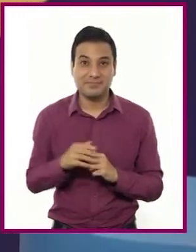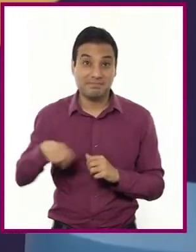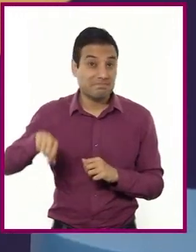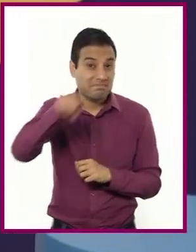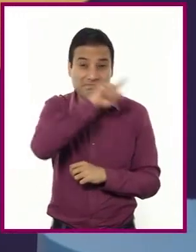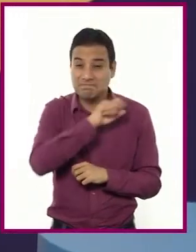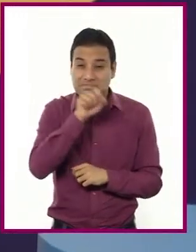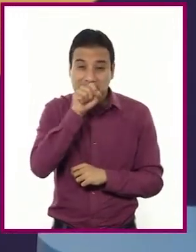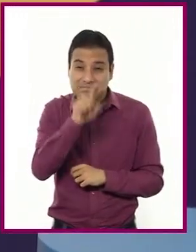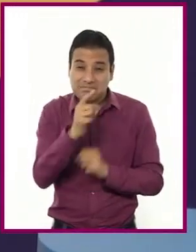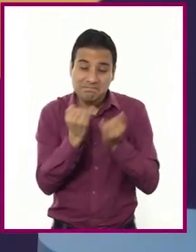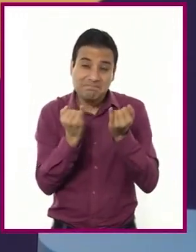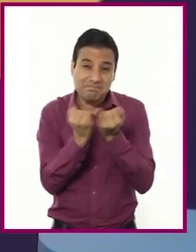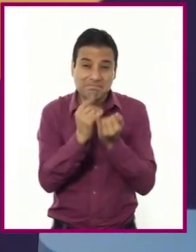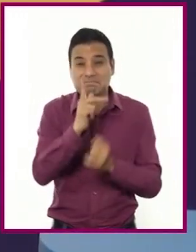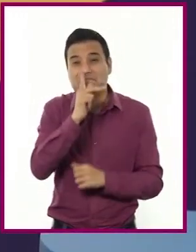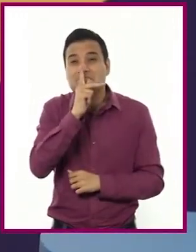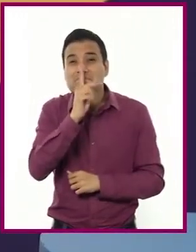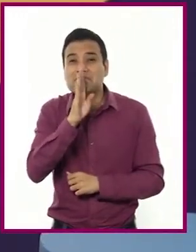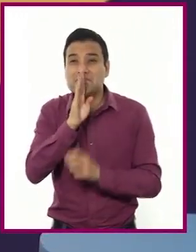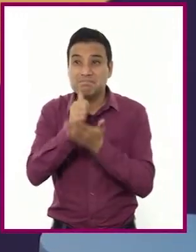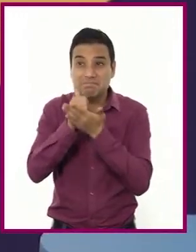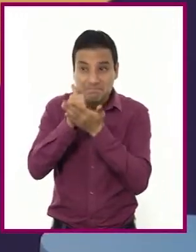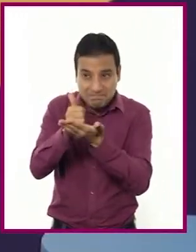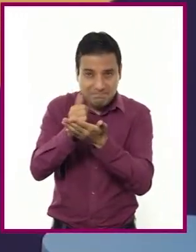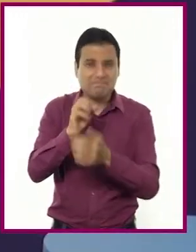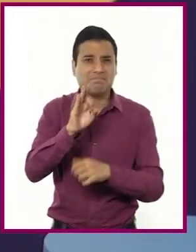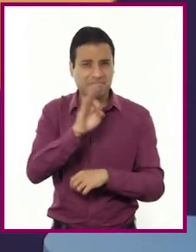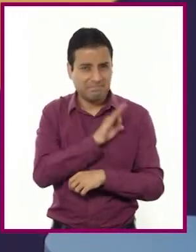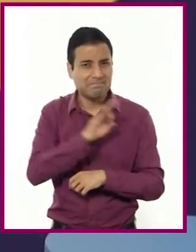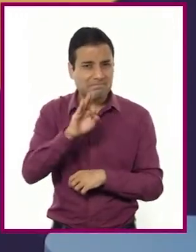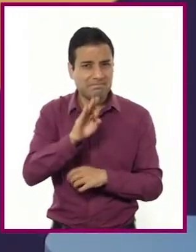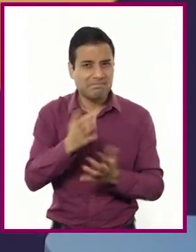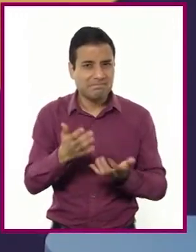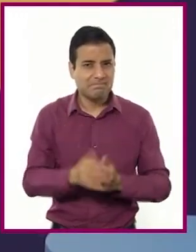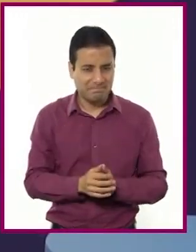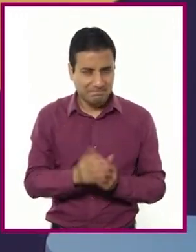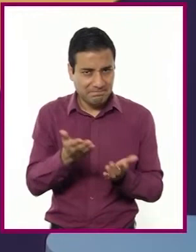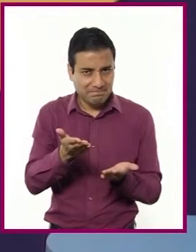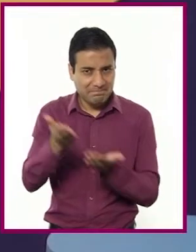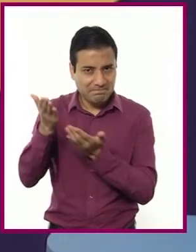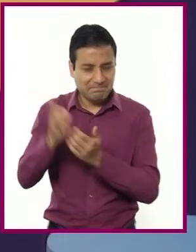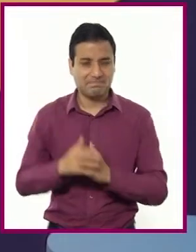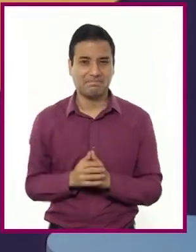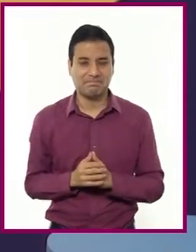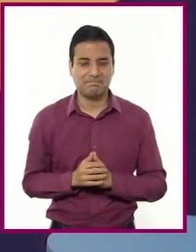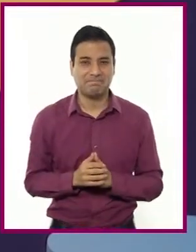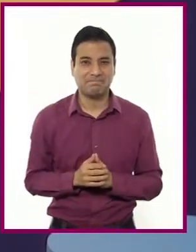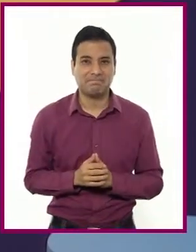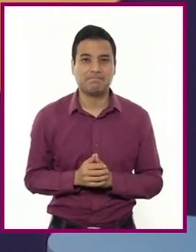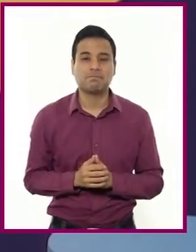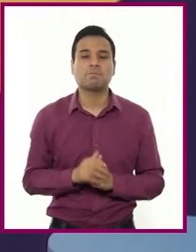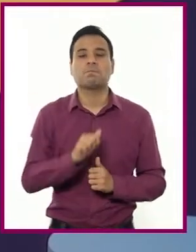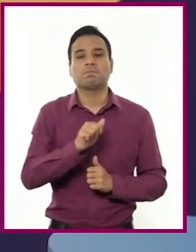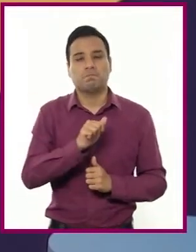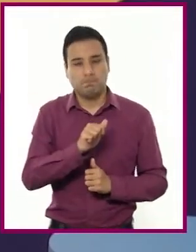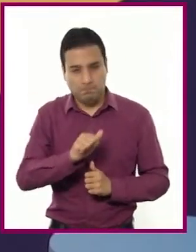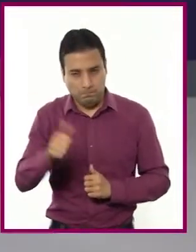pueden ayudar a sus familiares aplicando los conocimientos que han adquirido. Ahora veamos una situación